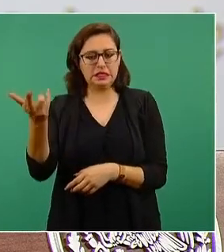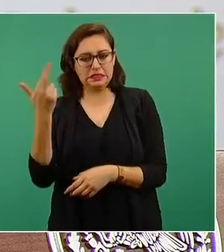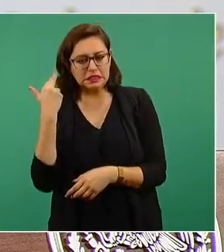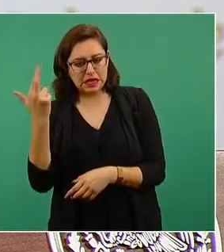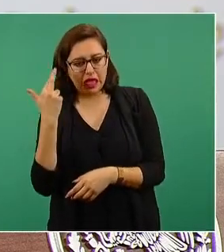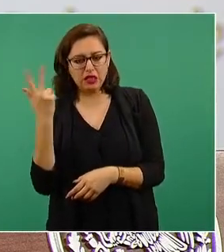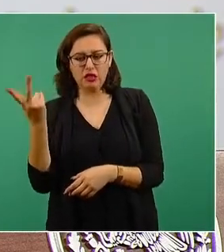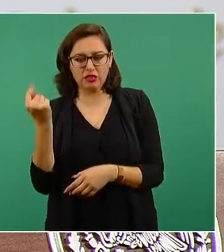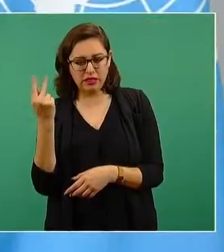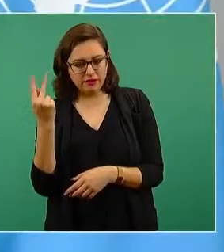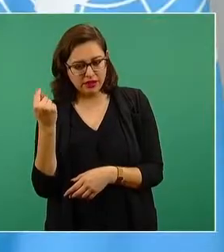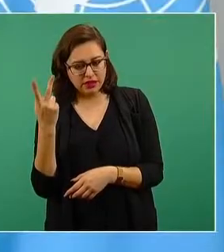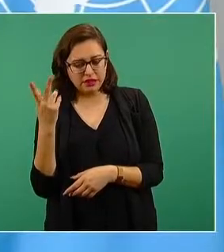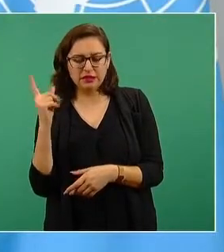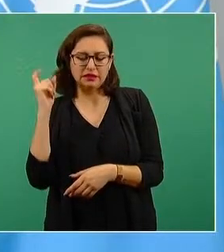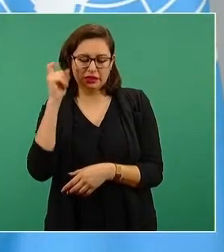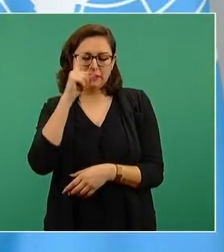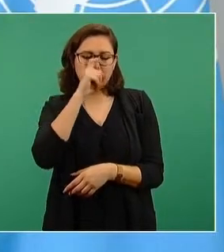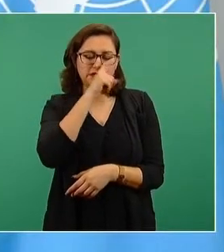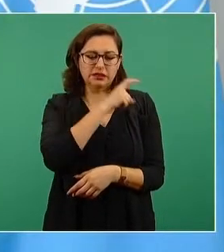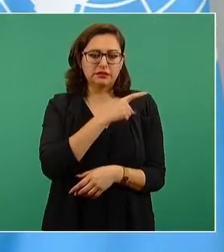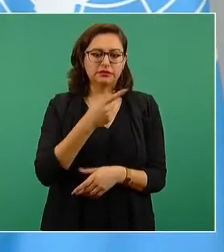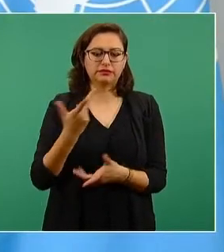todos los comentarios de radio